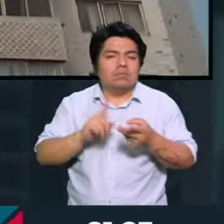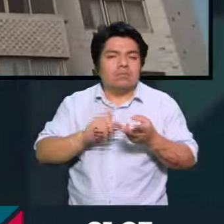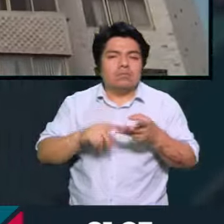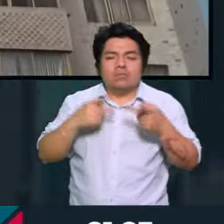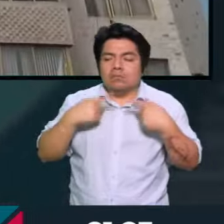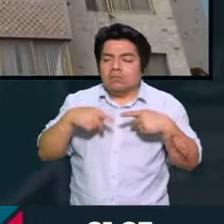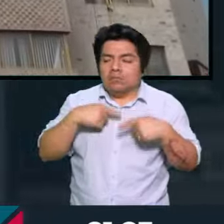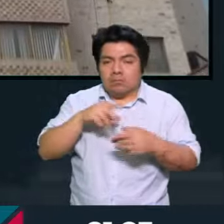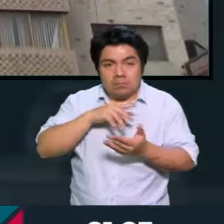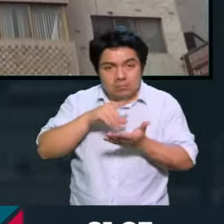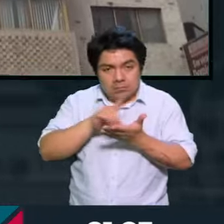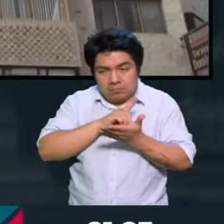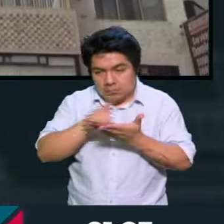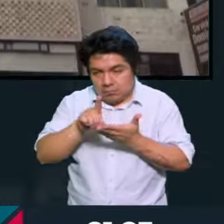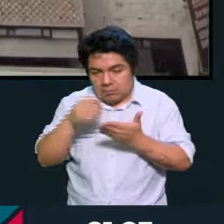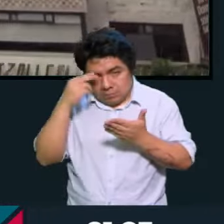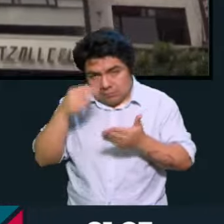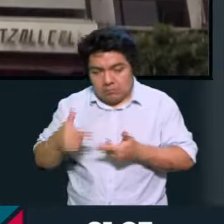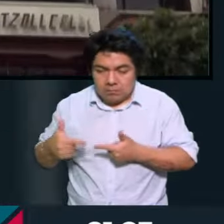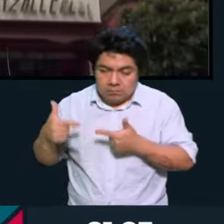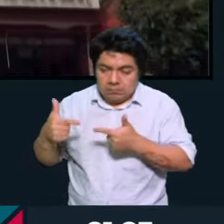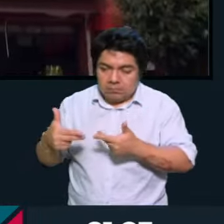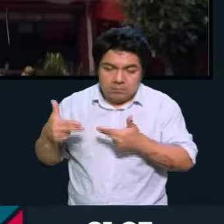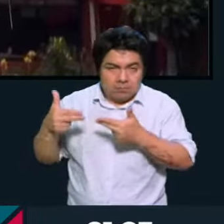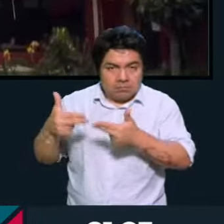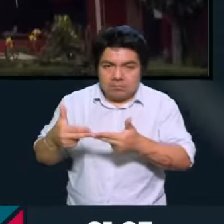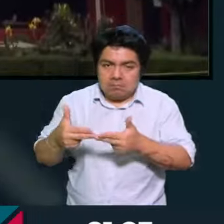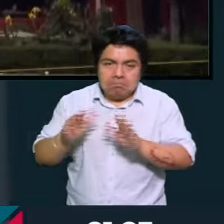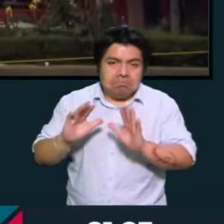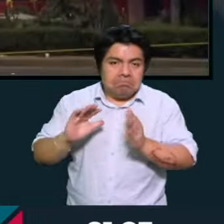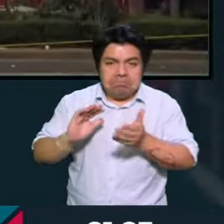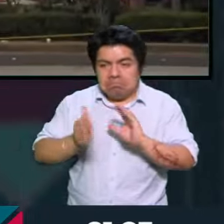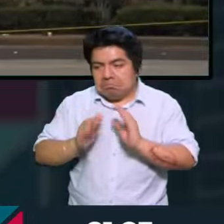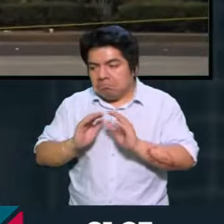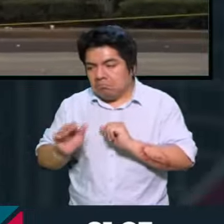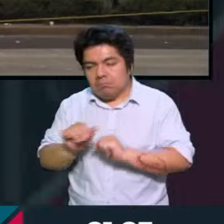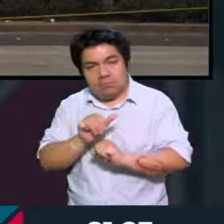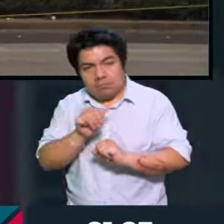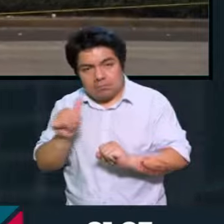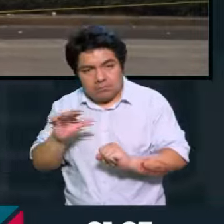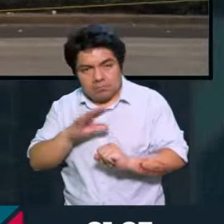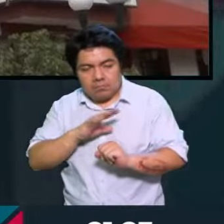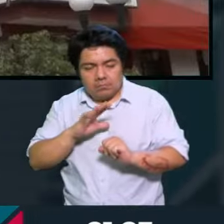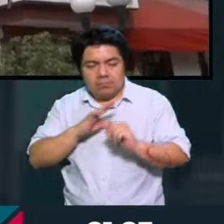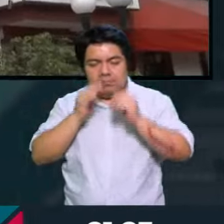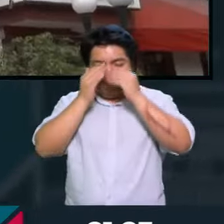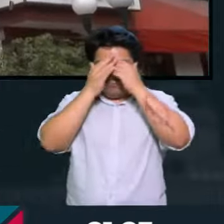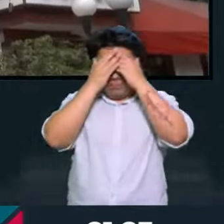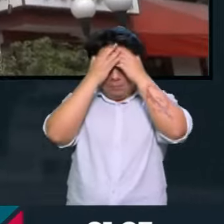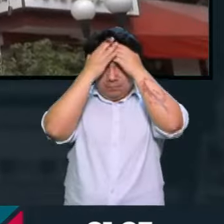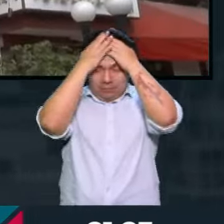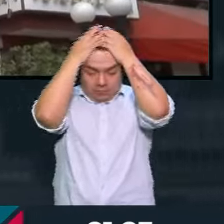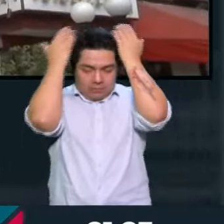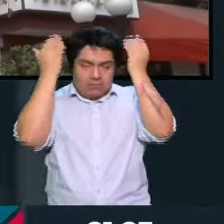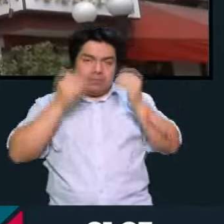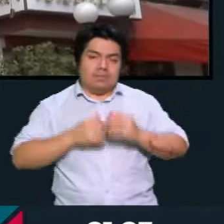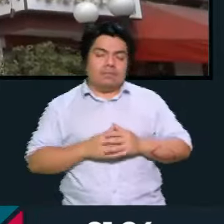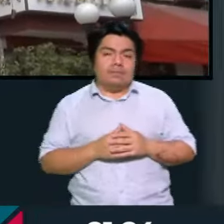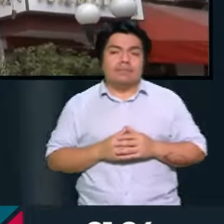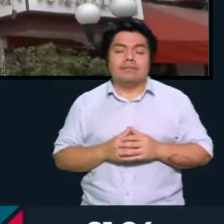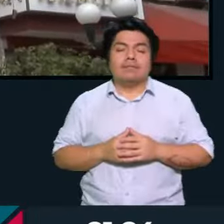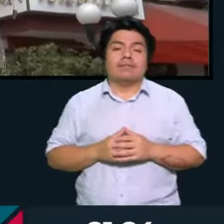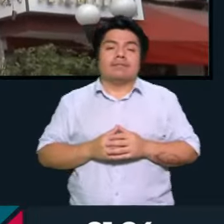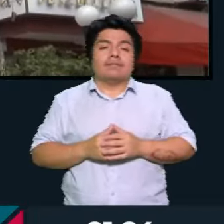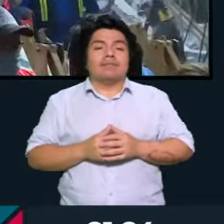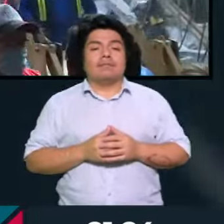derecho hereditario sobre el inmueble o algún otro que pudiera tener en su expediente de acreditación